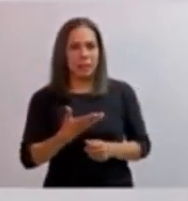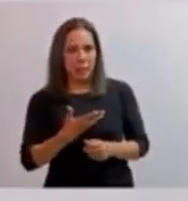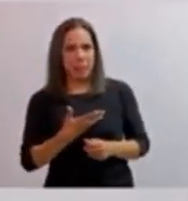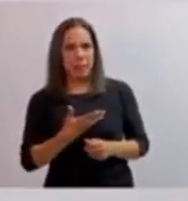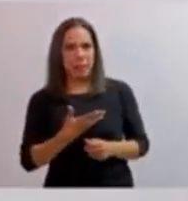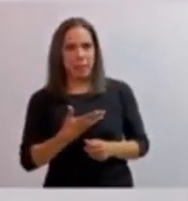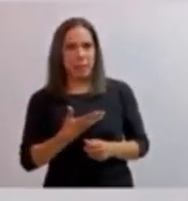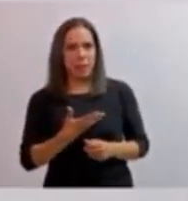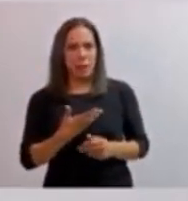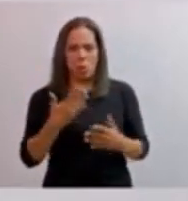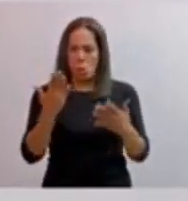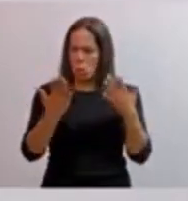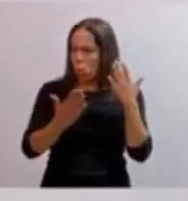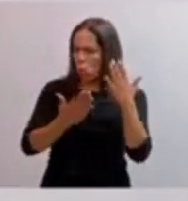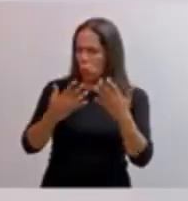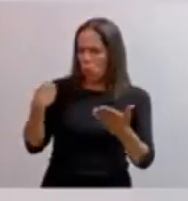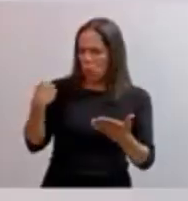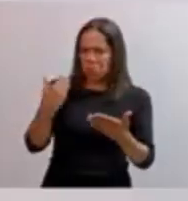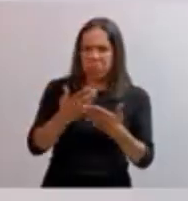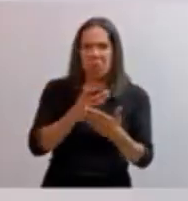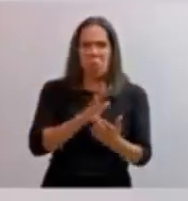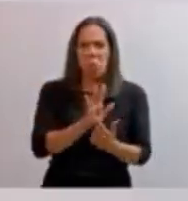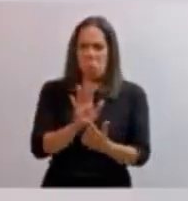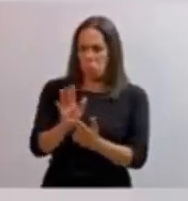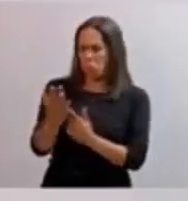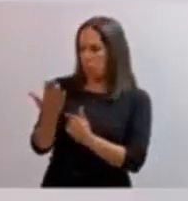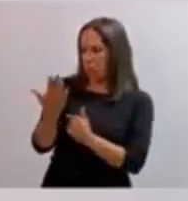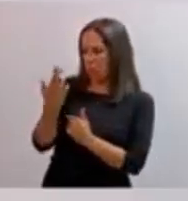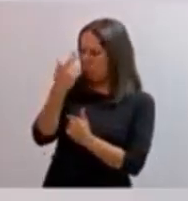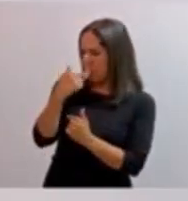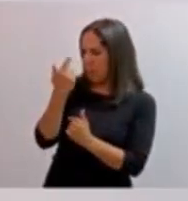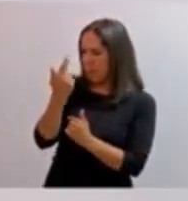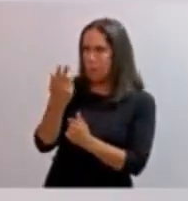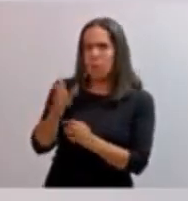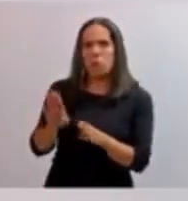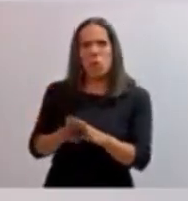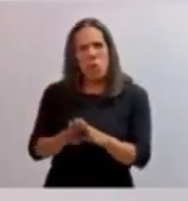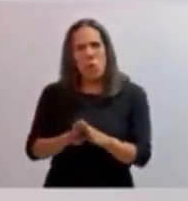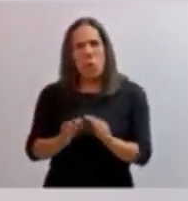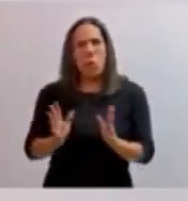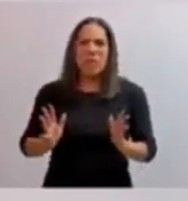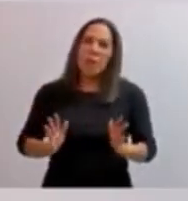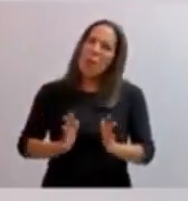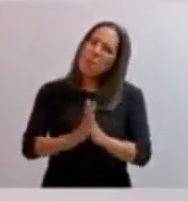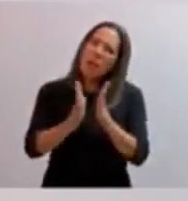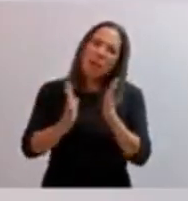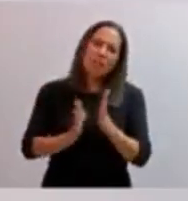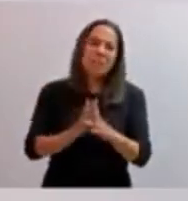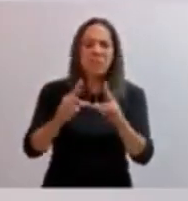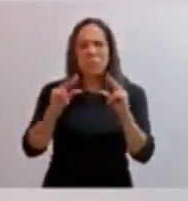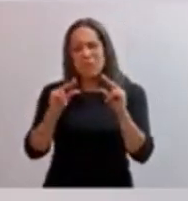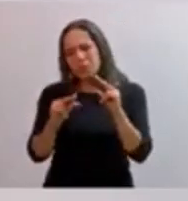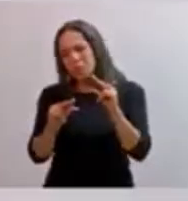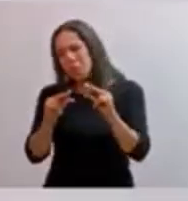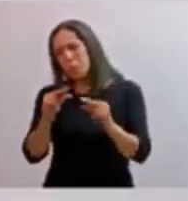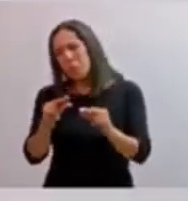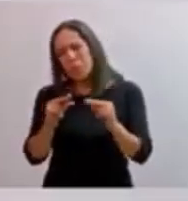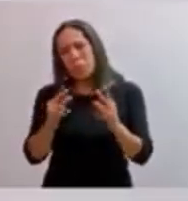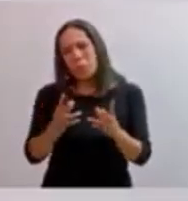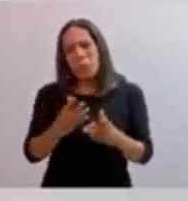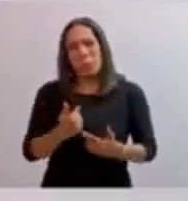han arrojado información referente a que cuando se parte de la poca participación o poco sentido